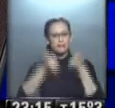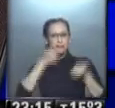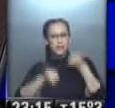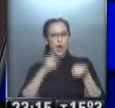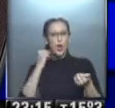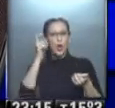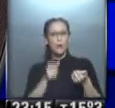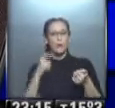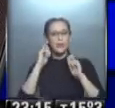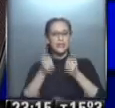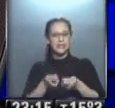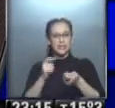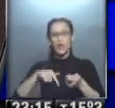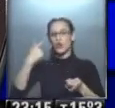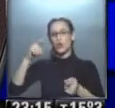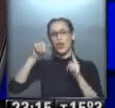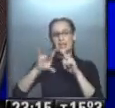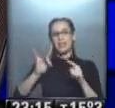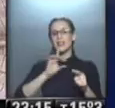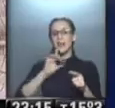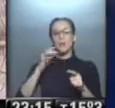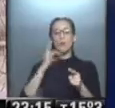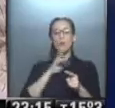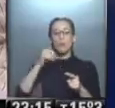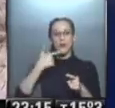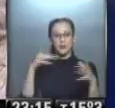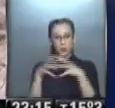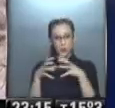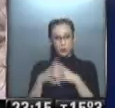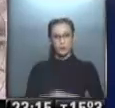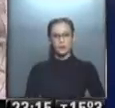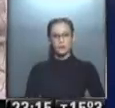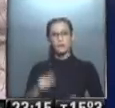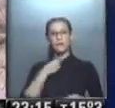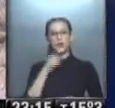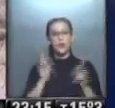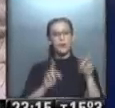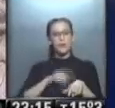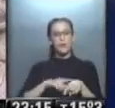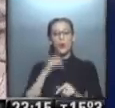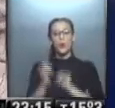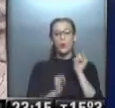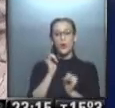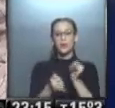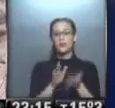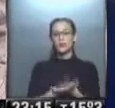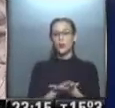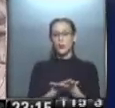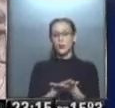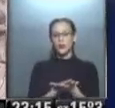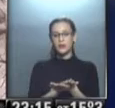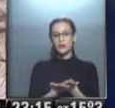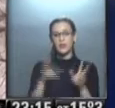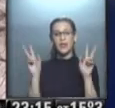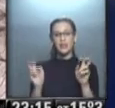es el ya ex entrenador de los Pumas, el Tati Fila. Y quiero que también en algún momento me aportes tu comentario. ¿Sobre qué? Sobre